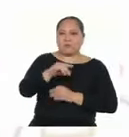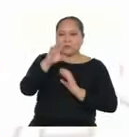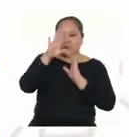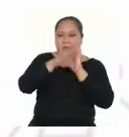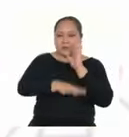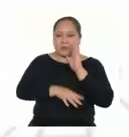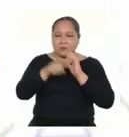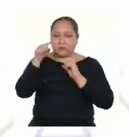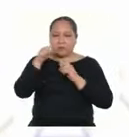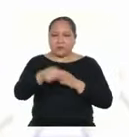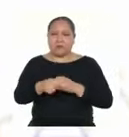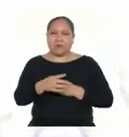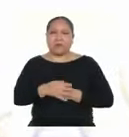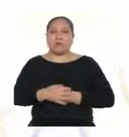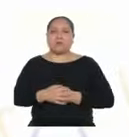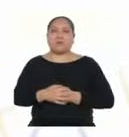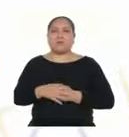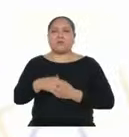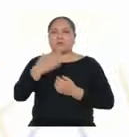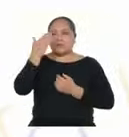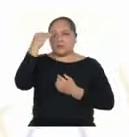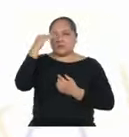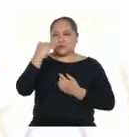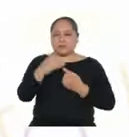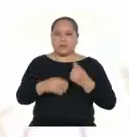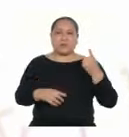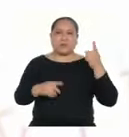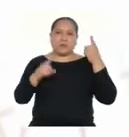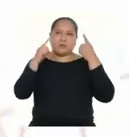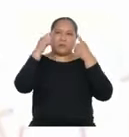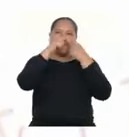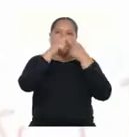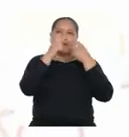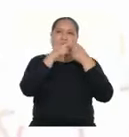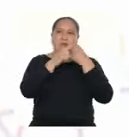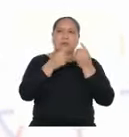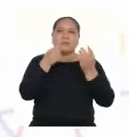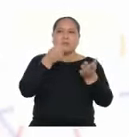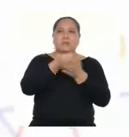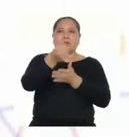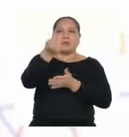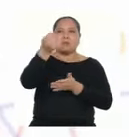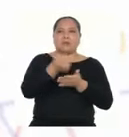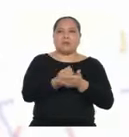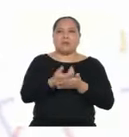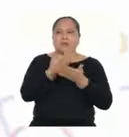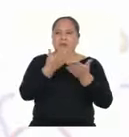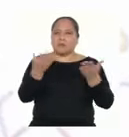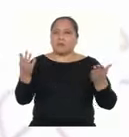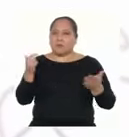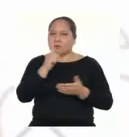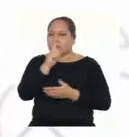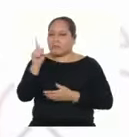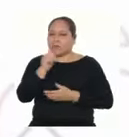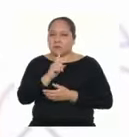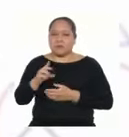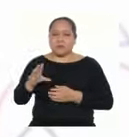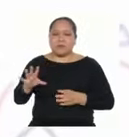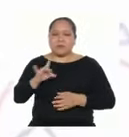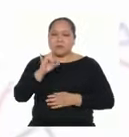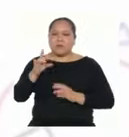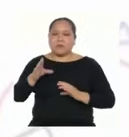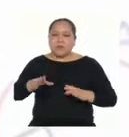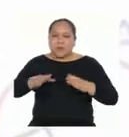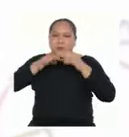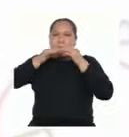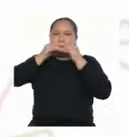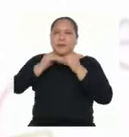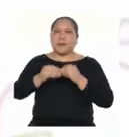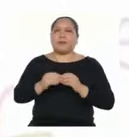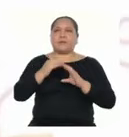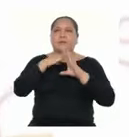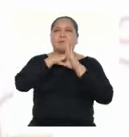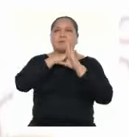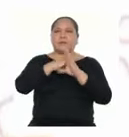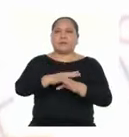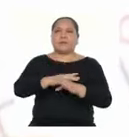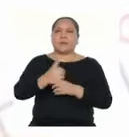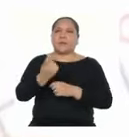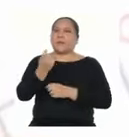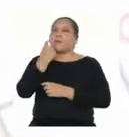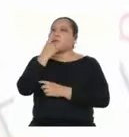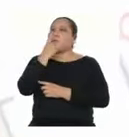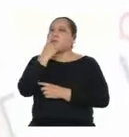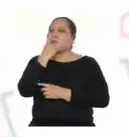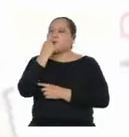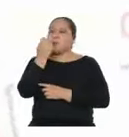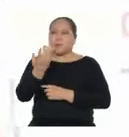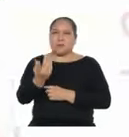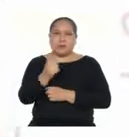este material son las siguientes. Comprar productos alternativos sin plástico. Evitar las pajitas